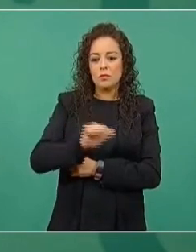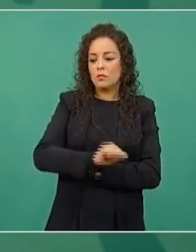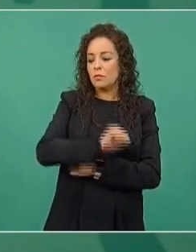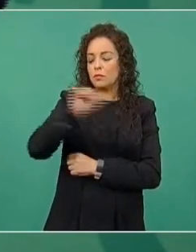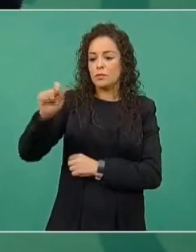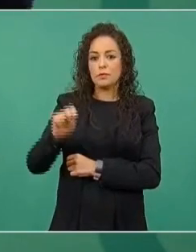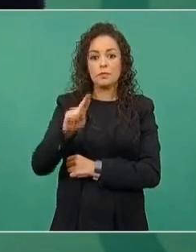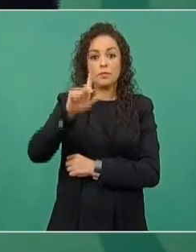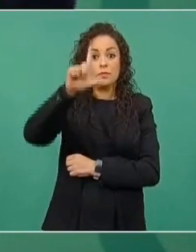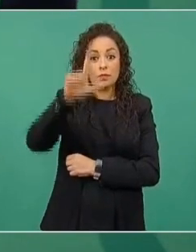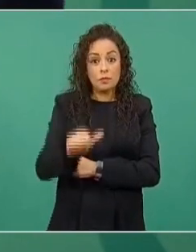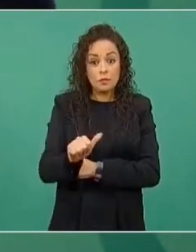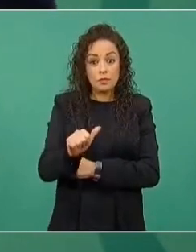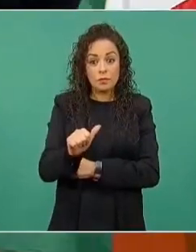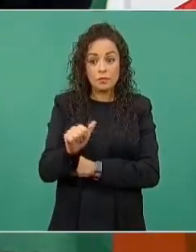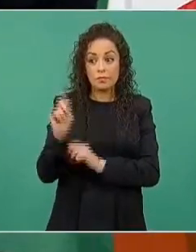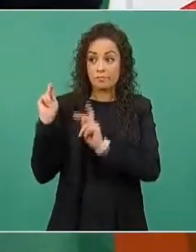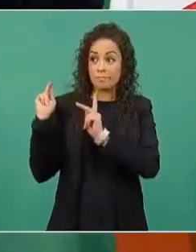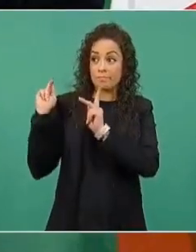quitaban hasta los puentes,